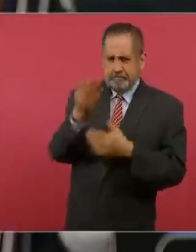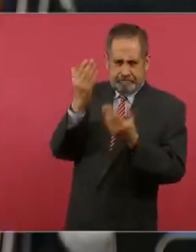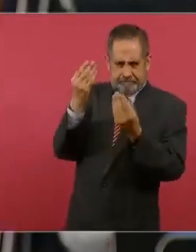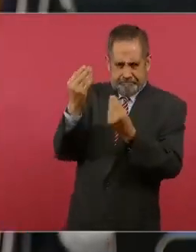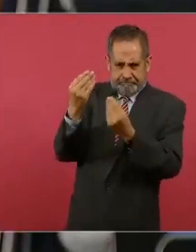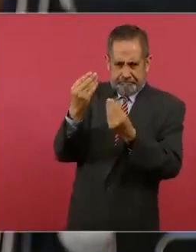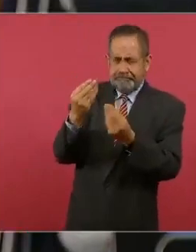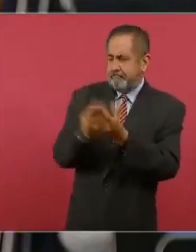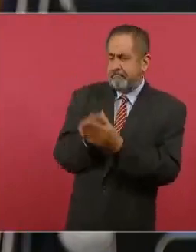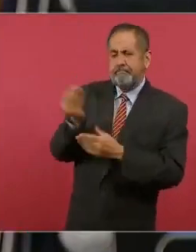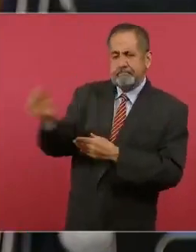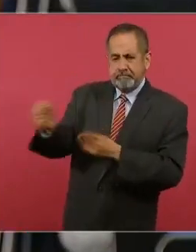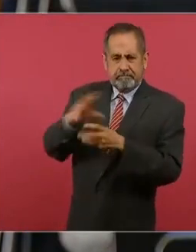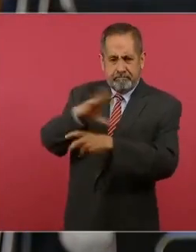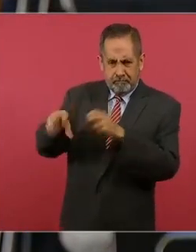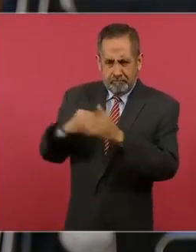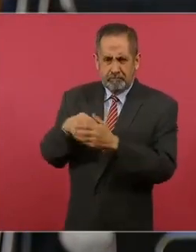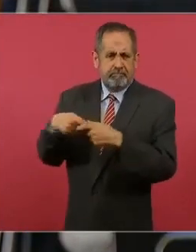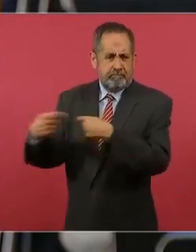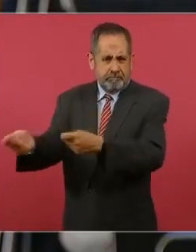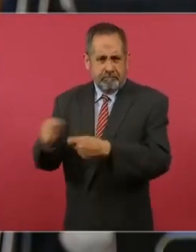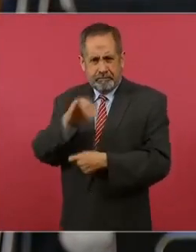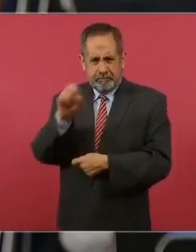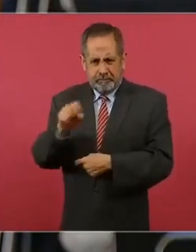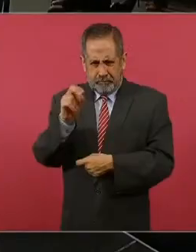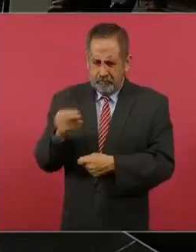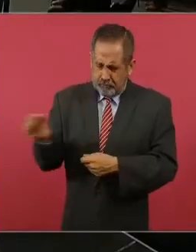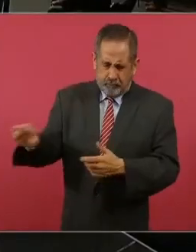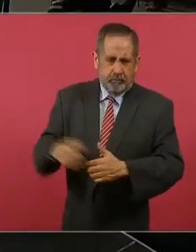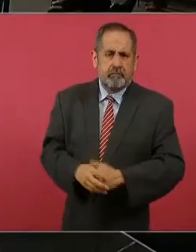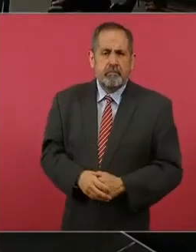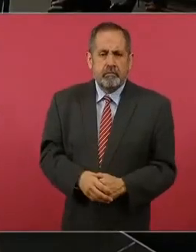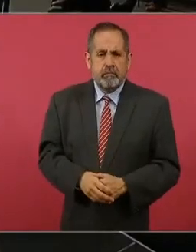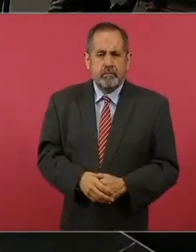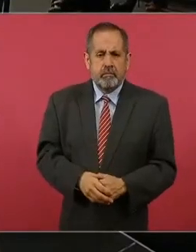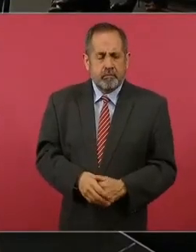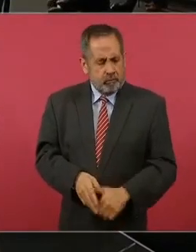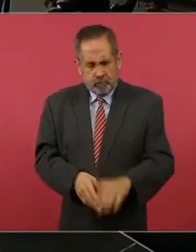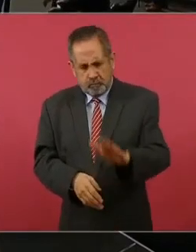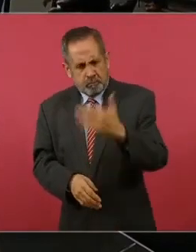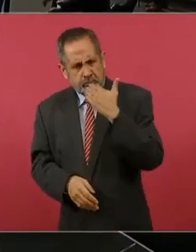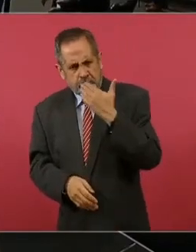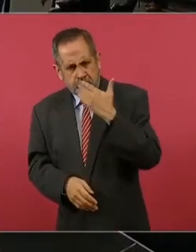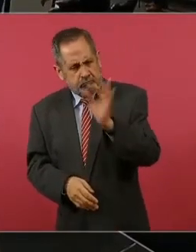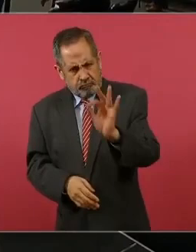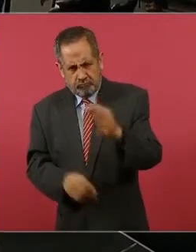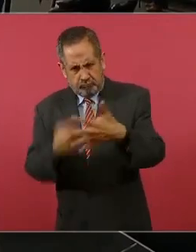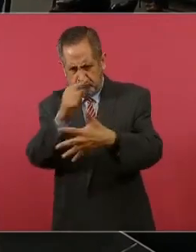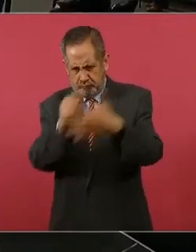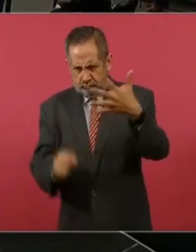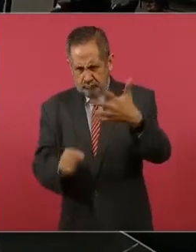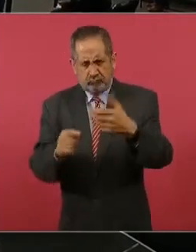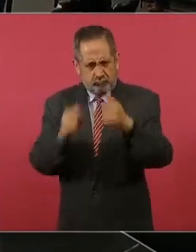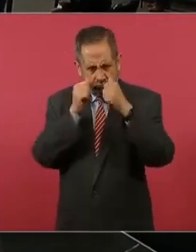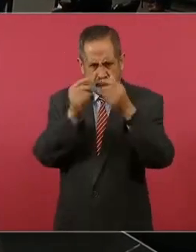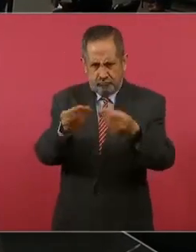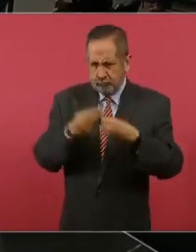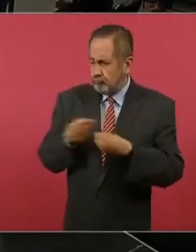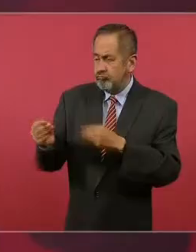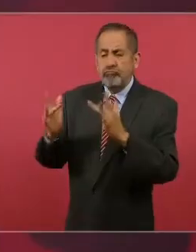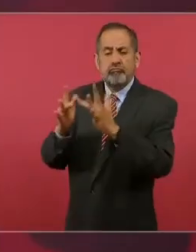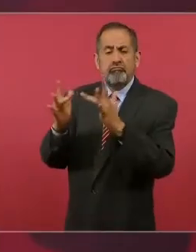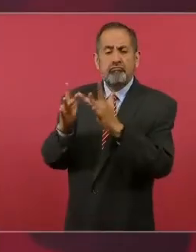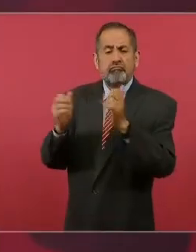están todas las solicitudes. Muy bien, lo vemos todo. Muchas gracias.